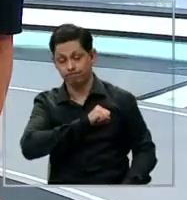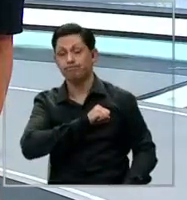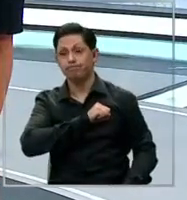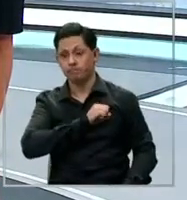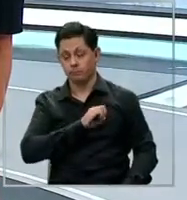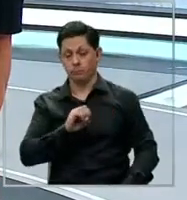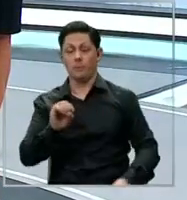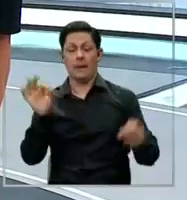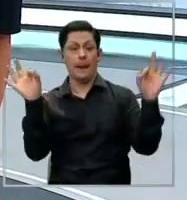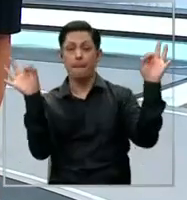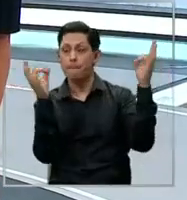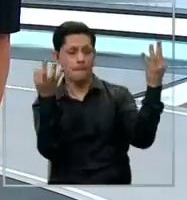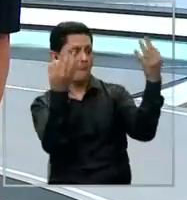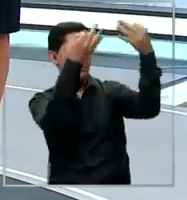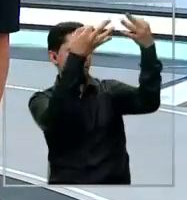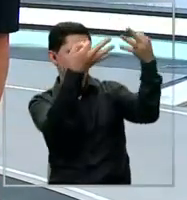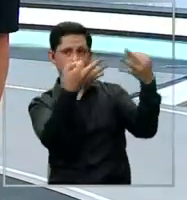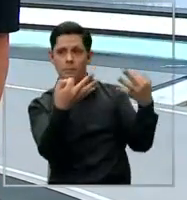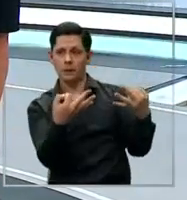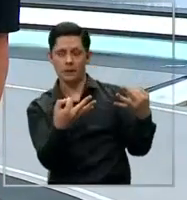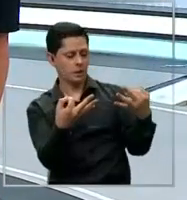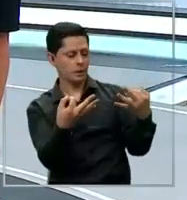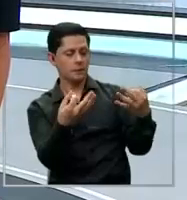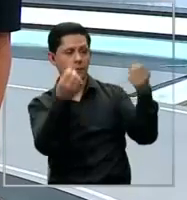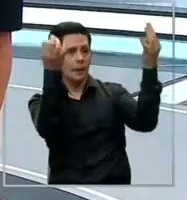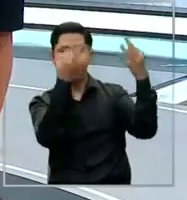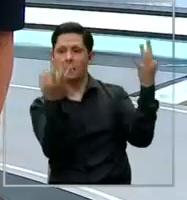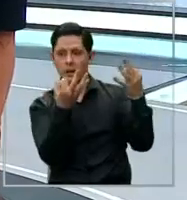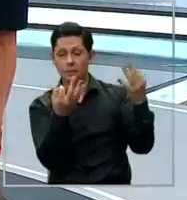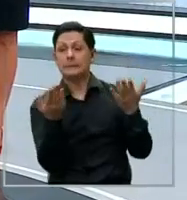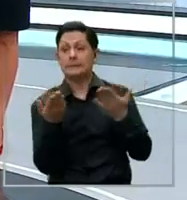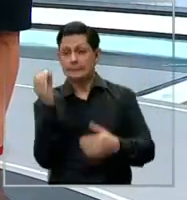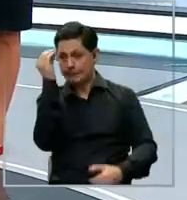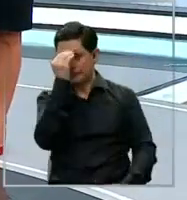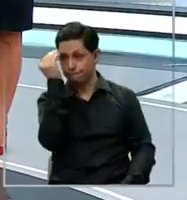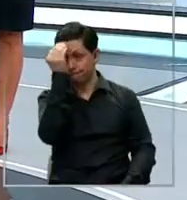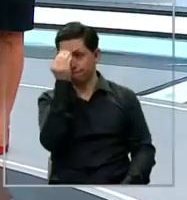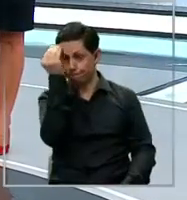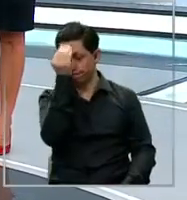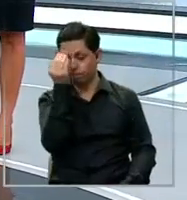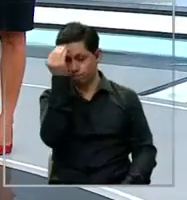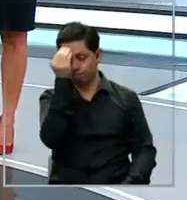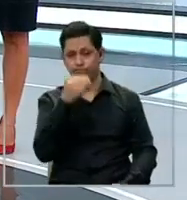que explican, además, gran parte de la preocupación que expresa la